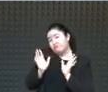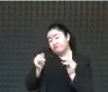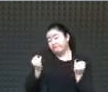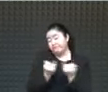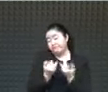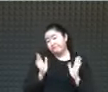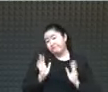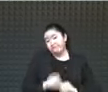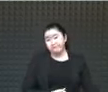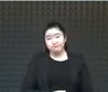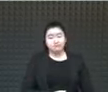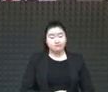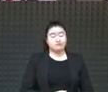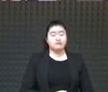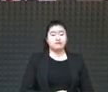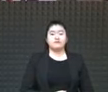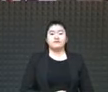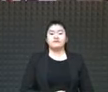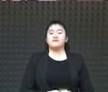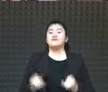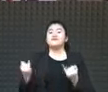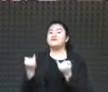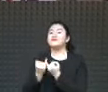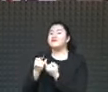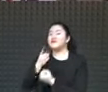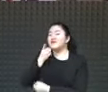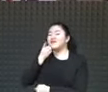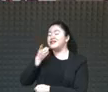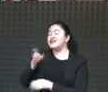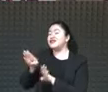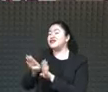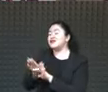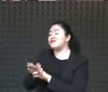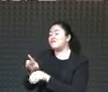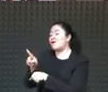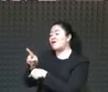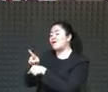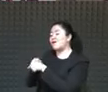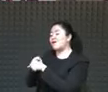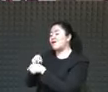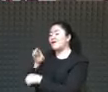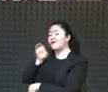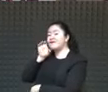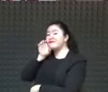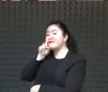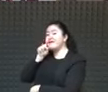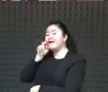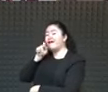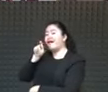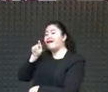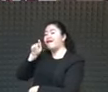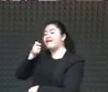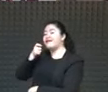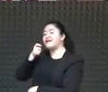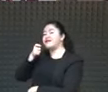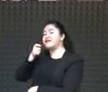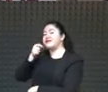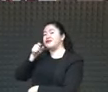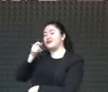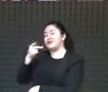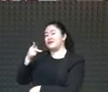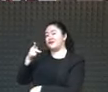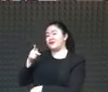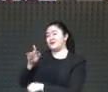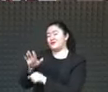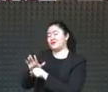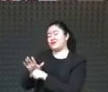Y doctora, hay quienes ya están vinculando que el tomar color naranja es pues hacer alusión al partido del que ustedes emanan,